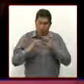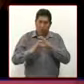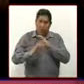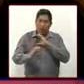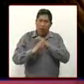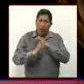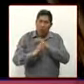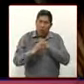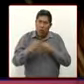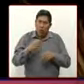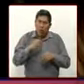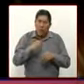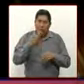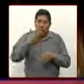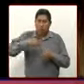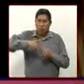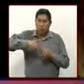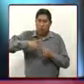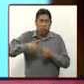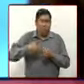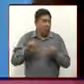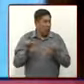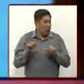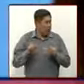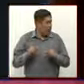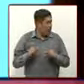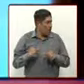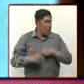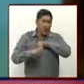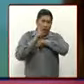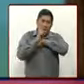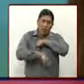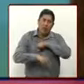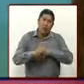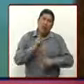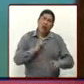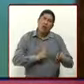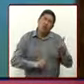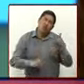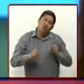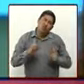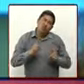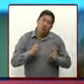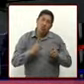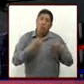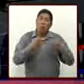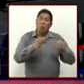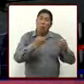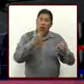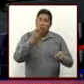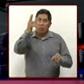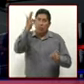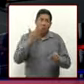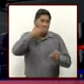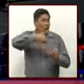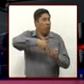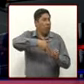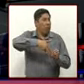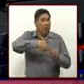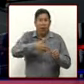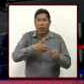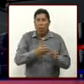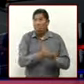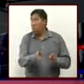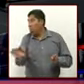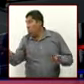cisternas, hemos visto todo el operativo. También se ha sancionado a algunos surtidores y me parece muy importante que se